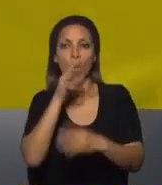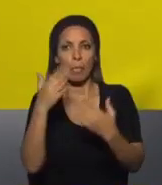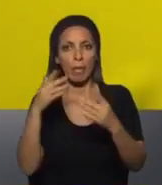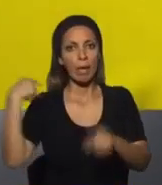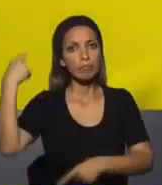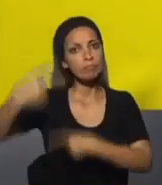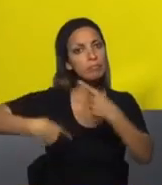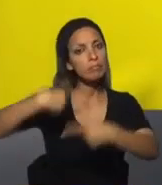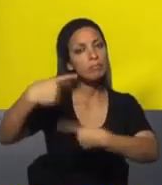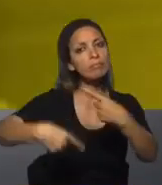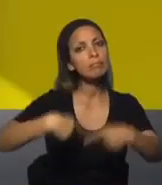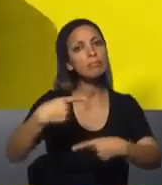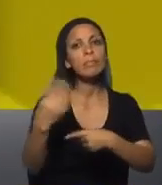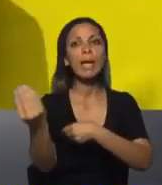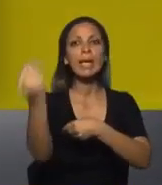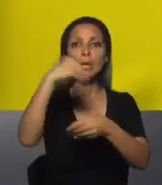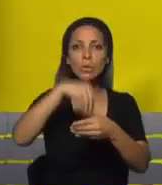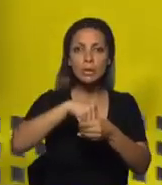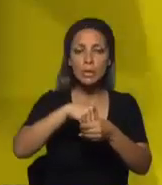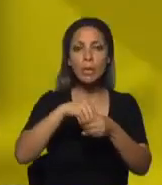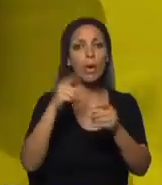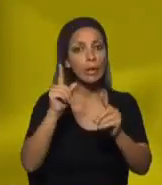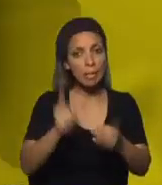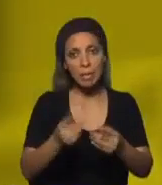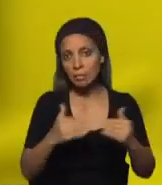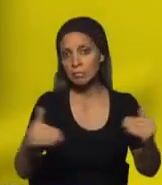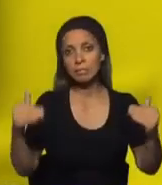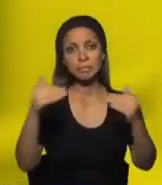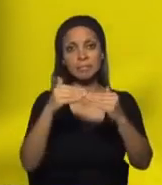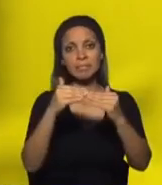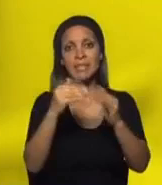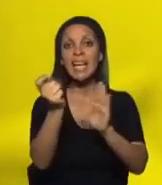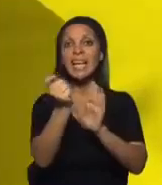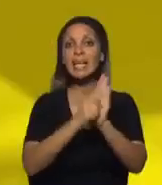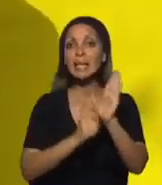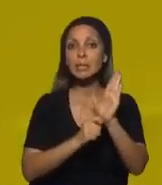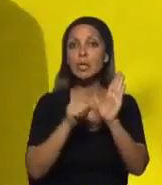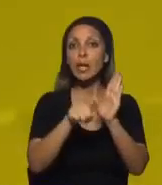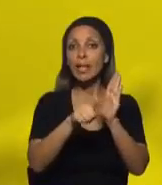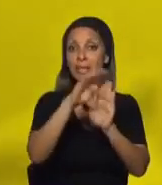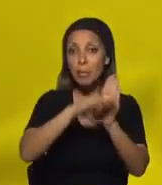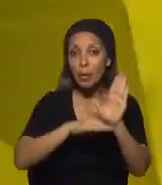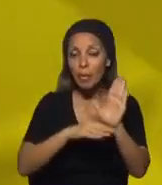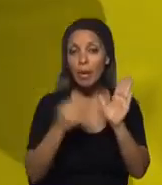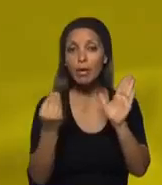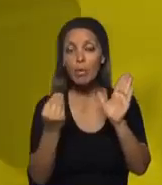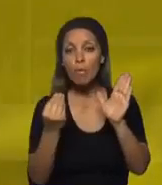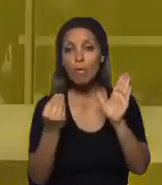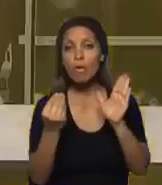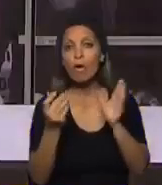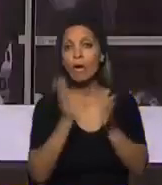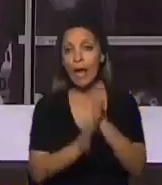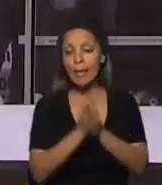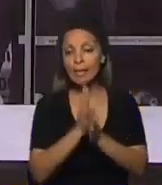sostenible, inclusivo y equitativo, sostuvo. La inscripción es gratuita y vence el 31 de